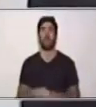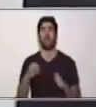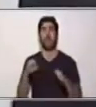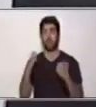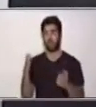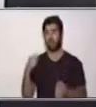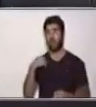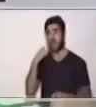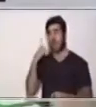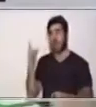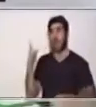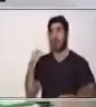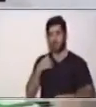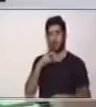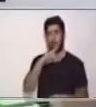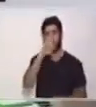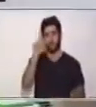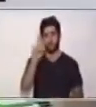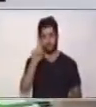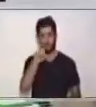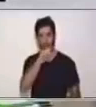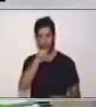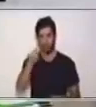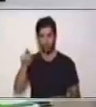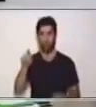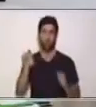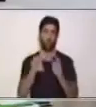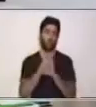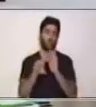Vengo y les pregunto, por ejemplo,